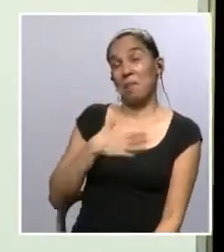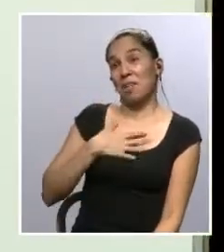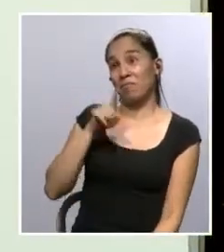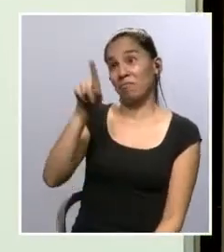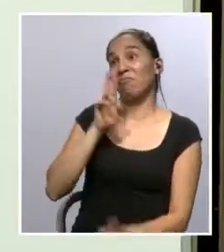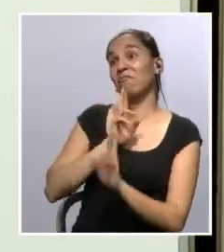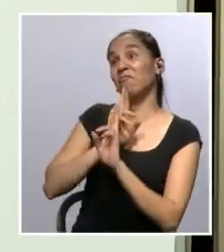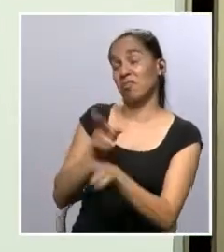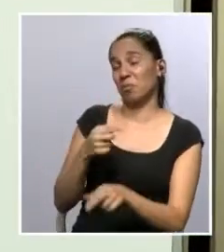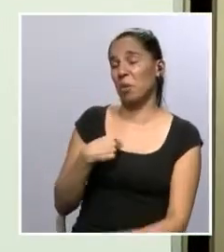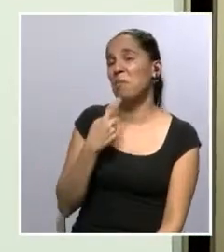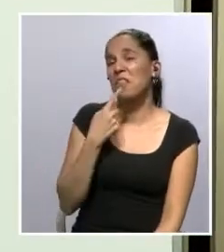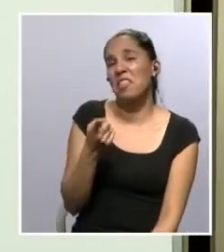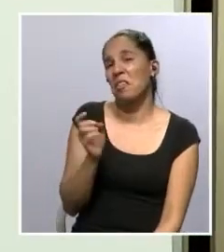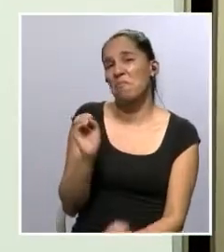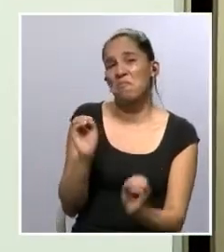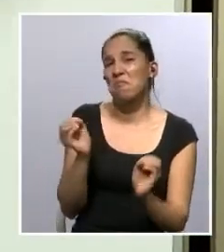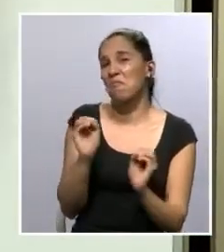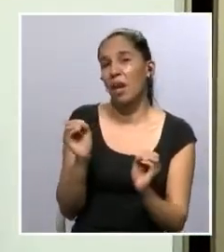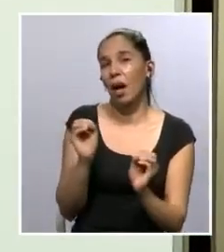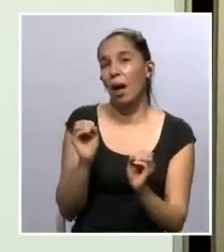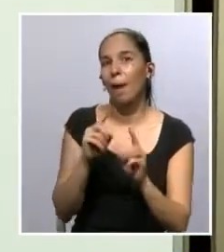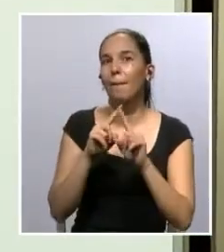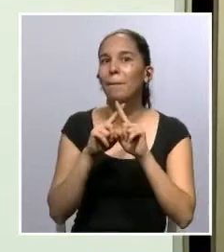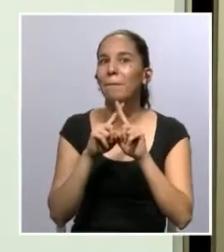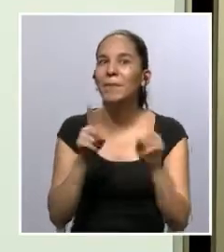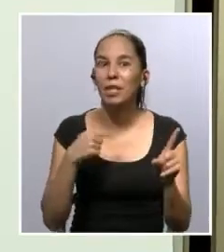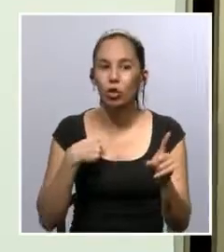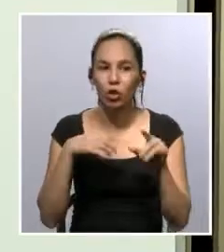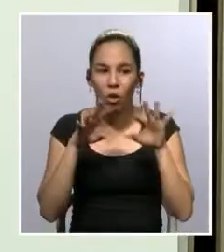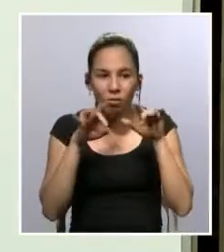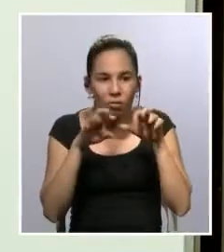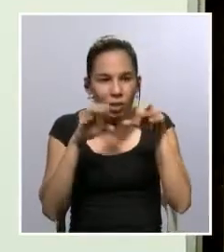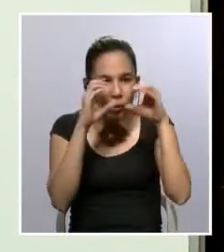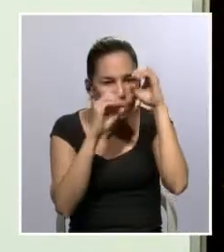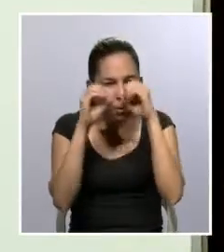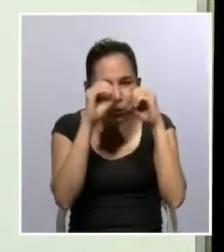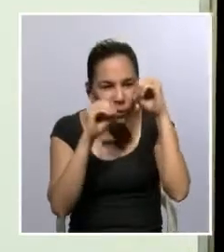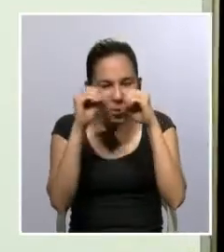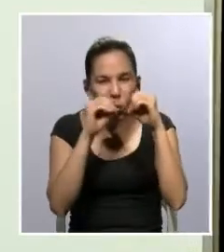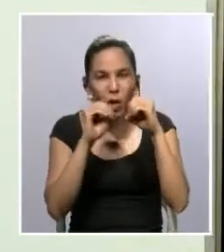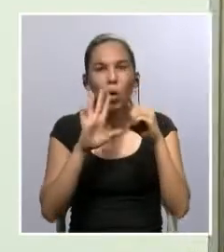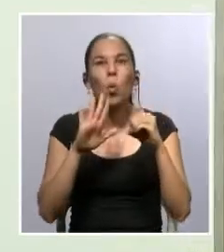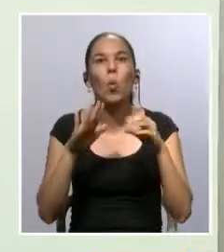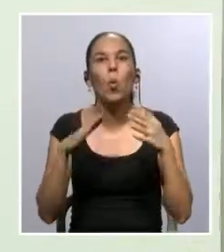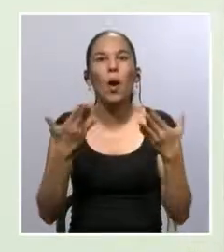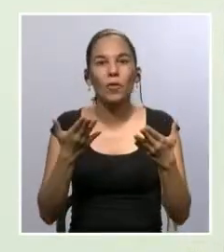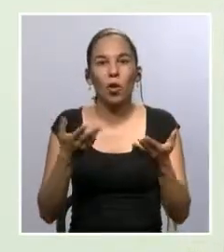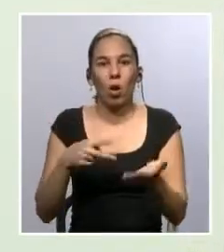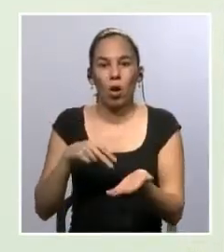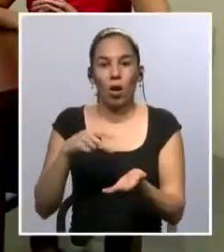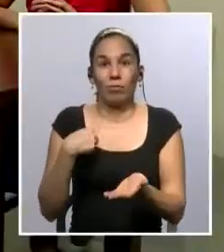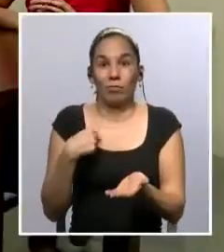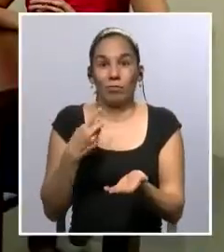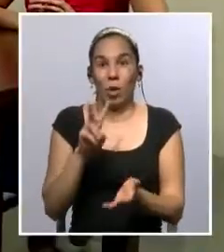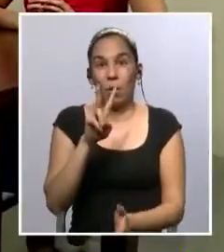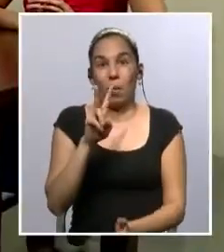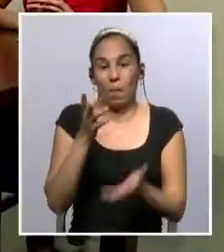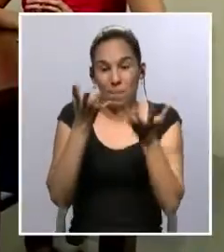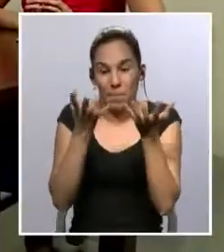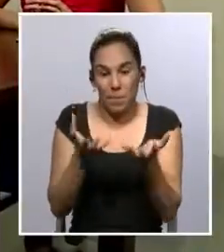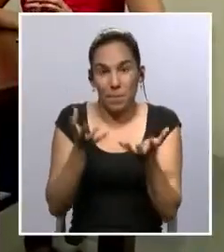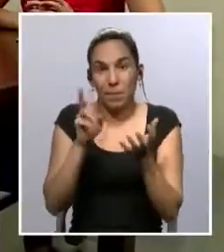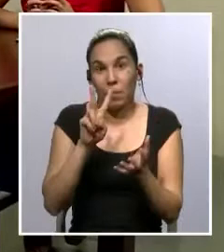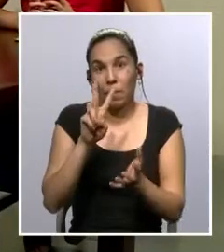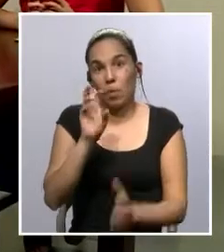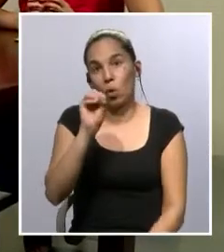resultado me diría mucho. No me diría mucho si no es que yo busco en Google cuánto es el volumen promedio de una persona. Y